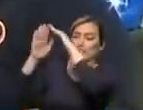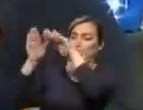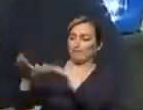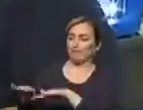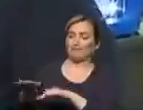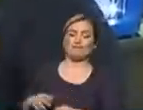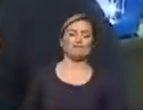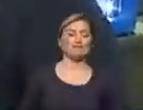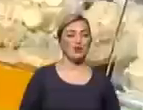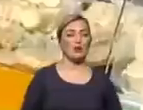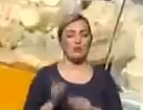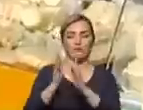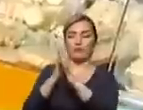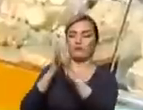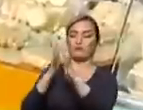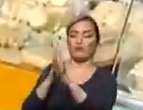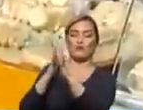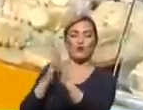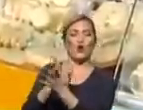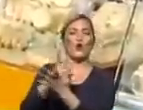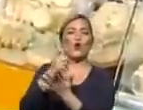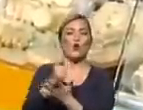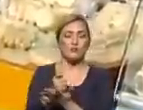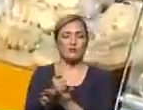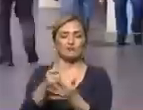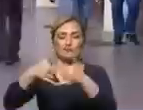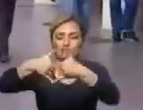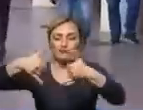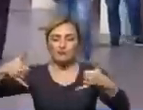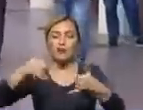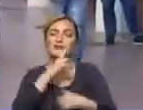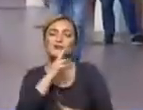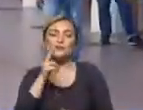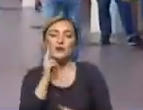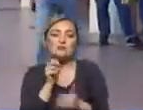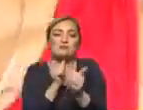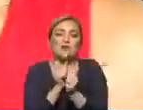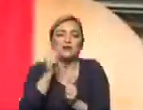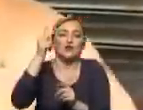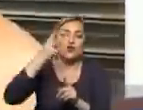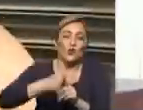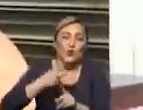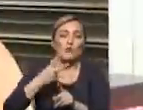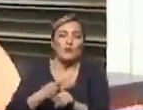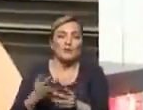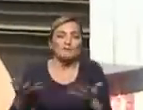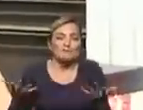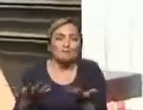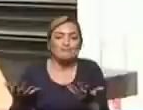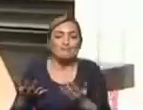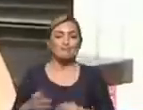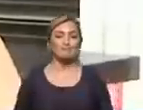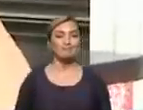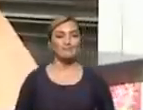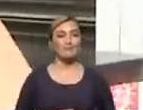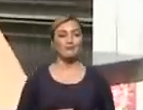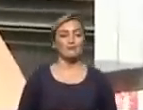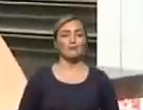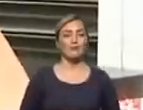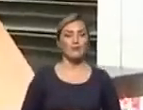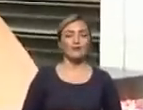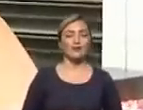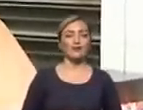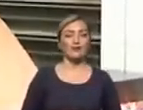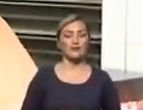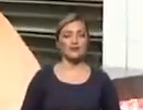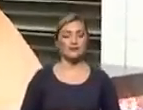para comprar en locales comerciales y restaurantes que tras más de 2 meses se pudieron reactivar. Para los que necesitamos trabajar y salir adelante porque no tenemos